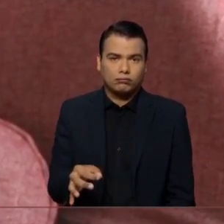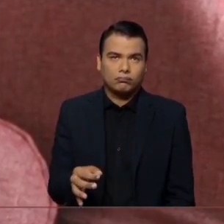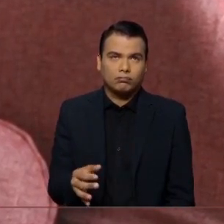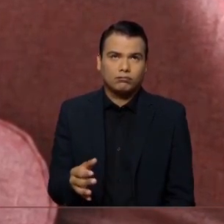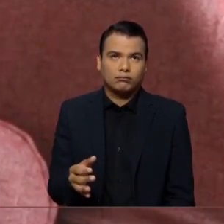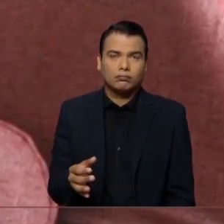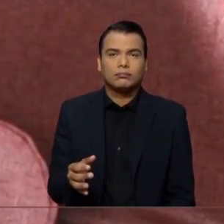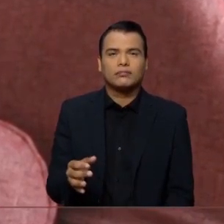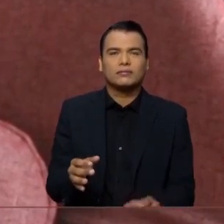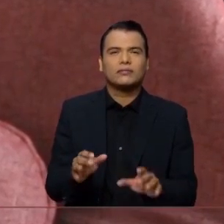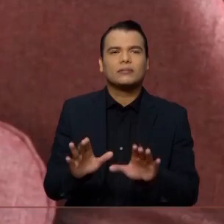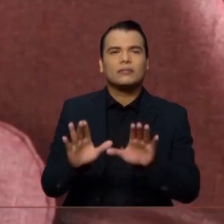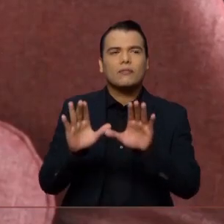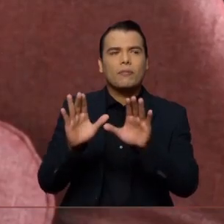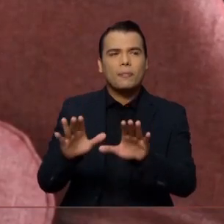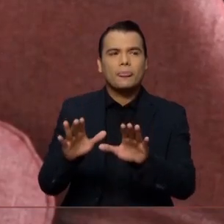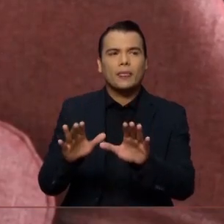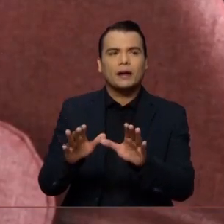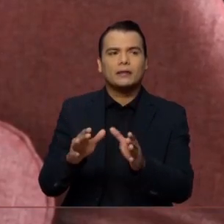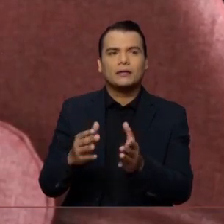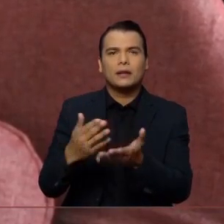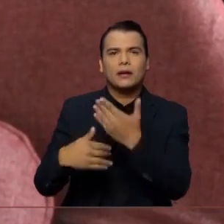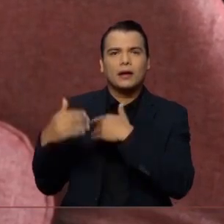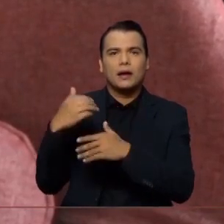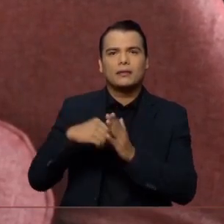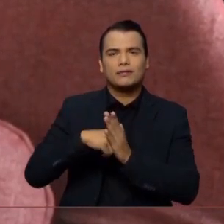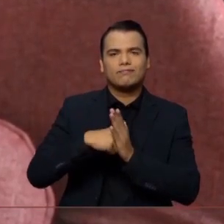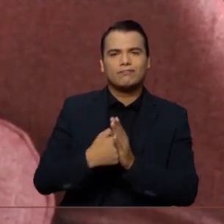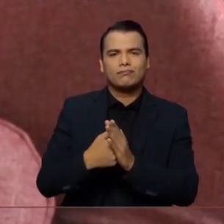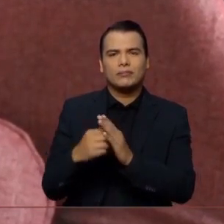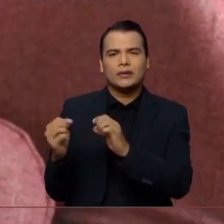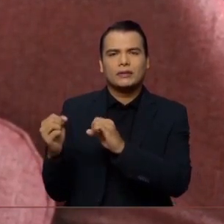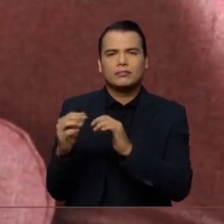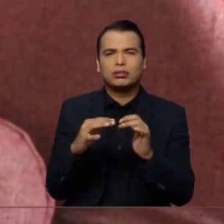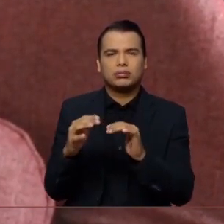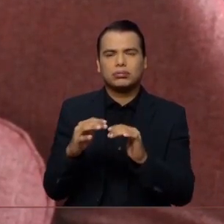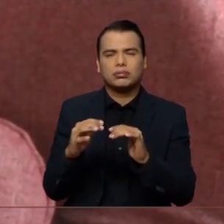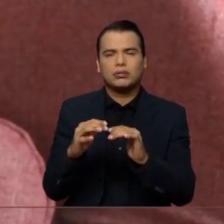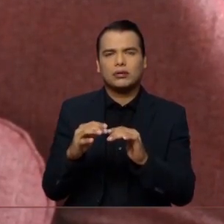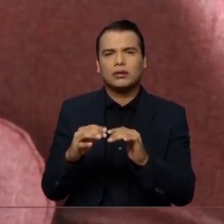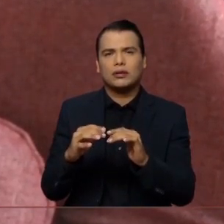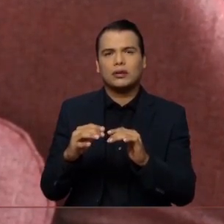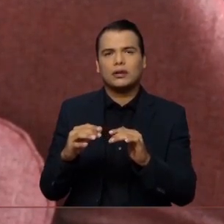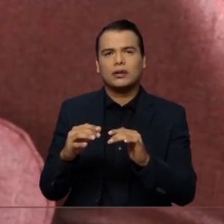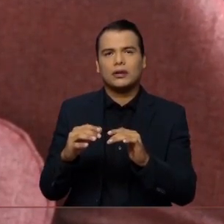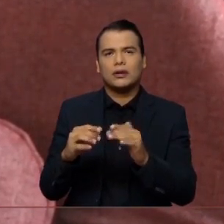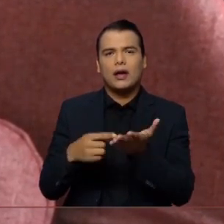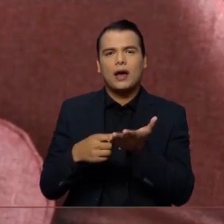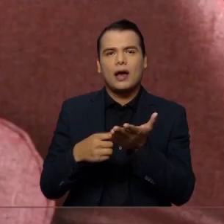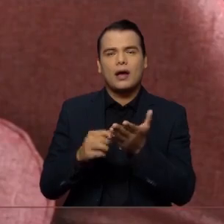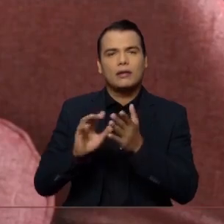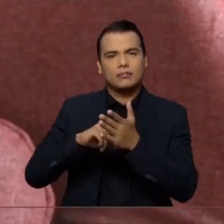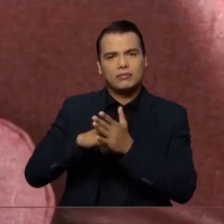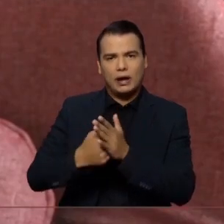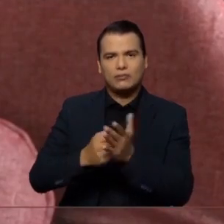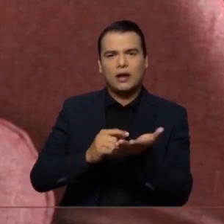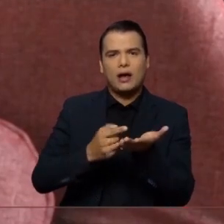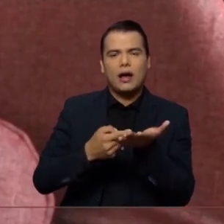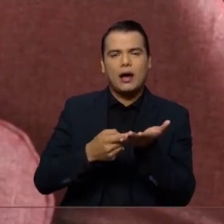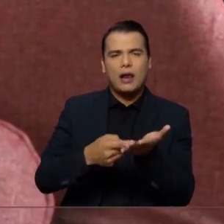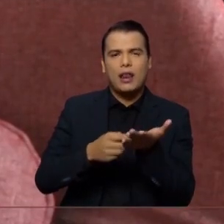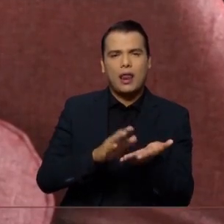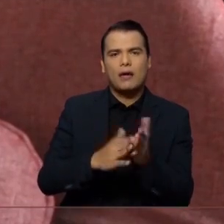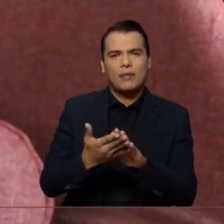en pausa la negociación desde la época del expresidente Santos, y con base en esos avances